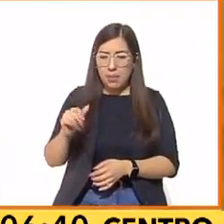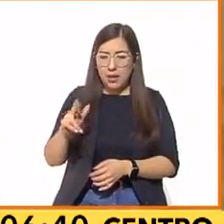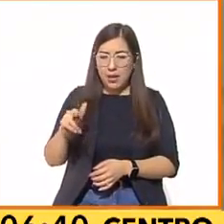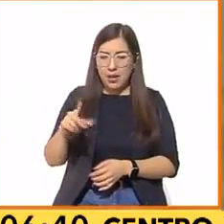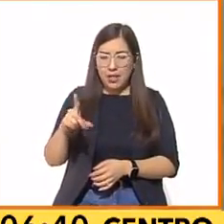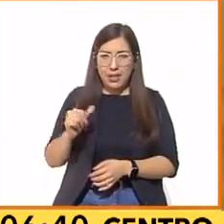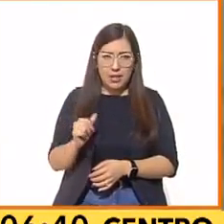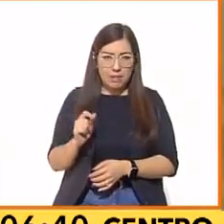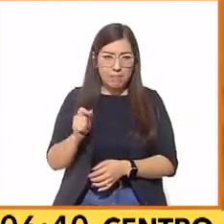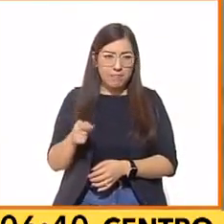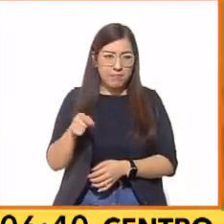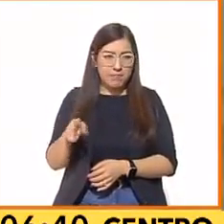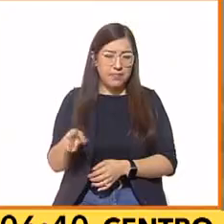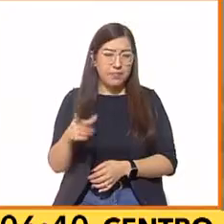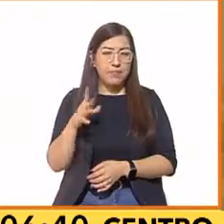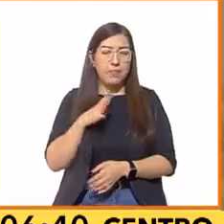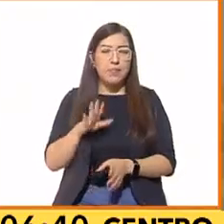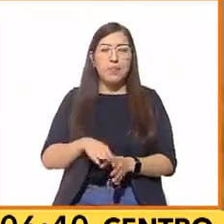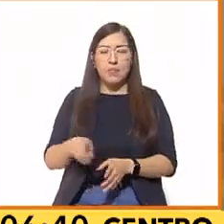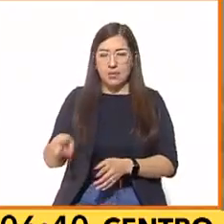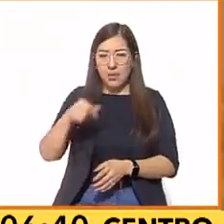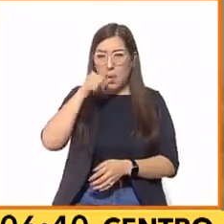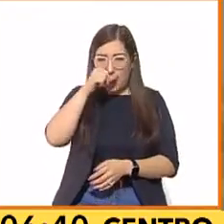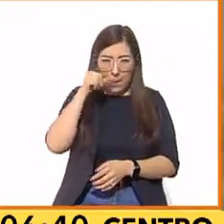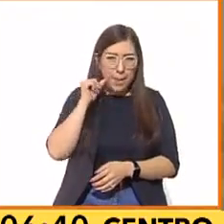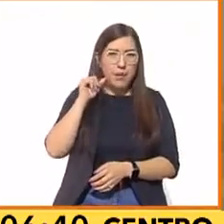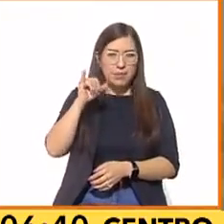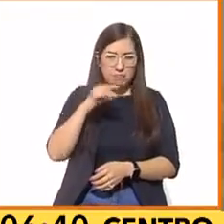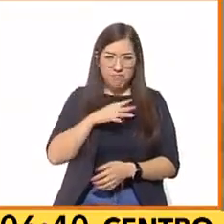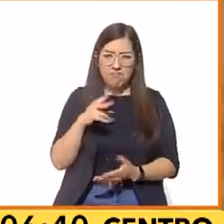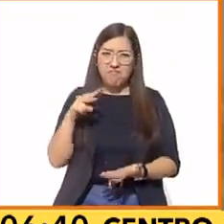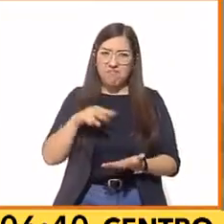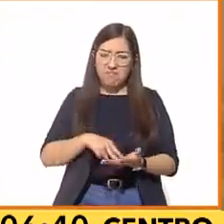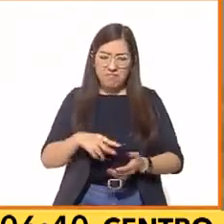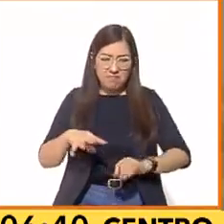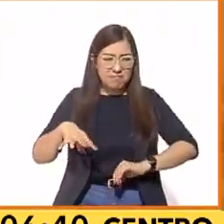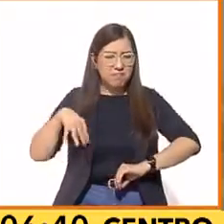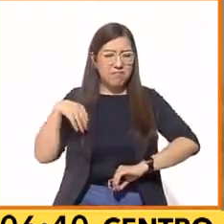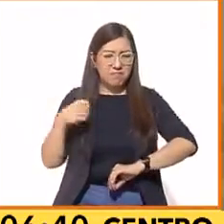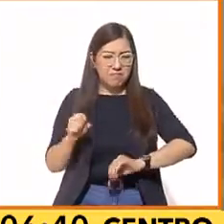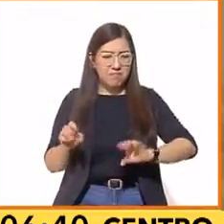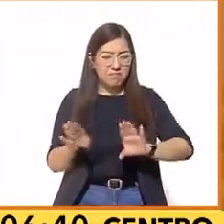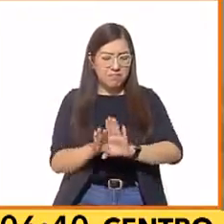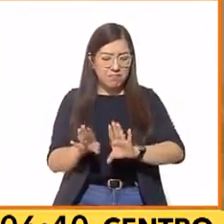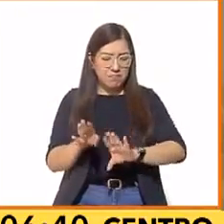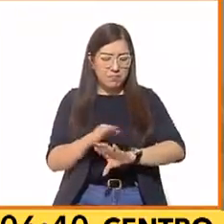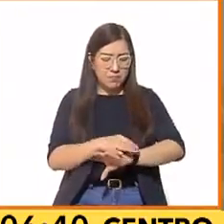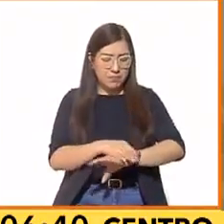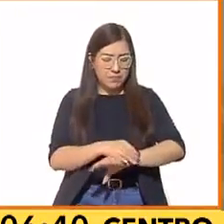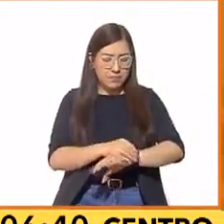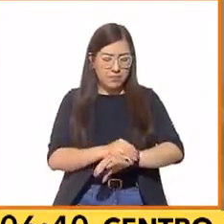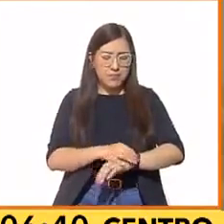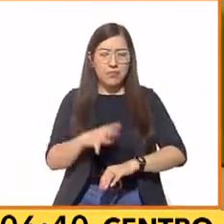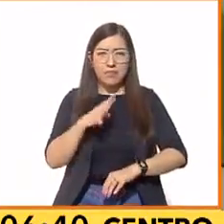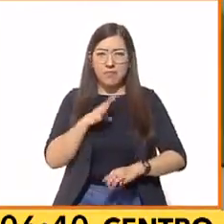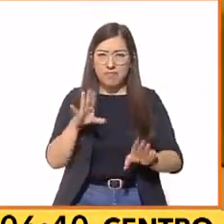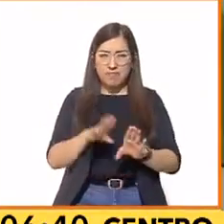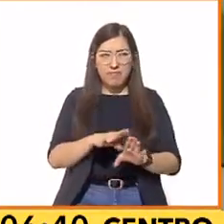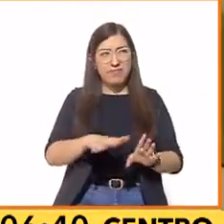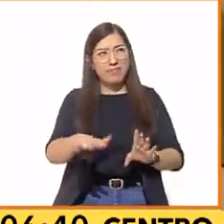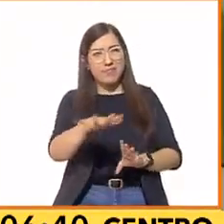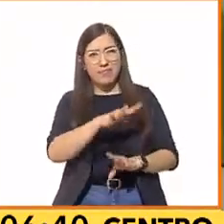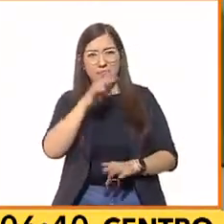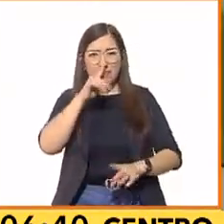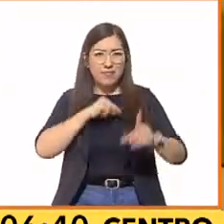Porque pues si bien Juárez tuvo esta determinación que usted nos describe, este arrojo y enfrentar condiciones muy adversas, pero